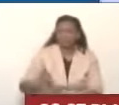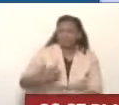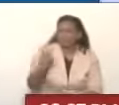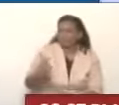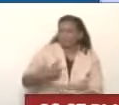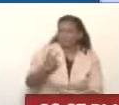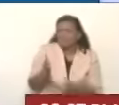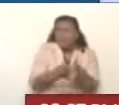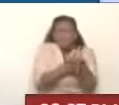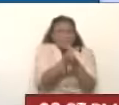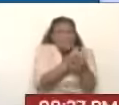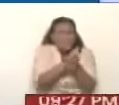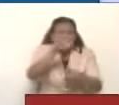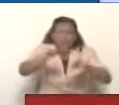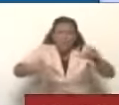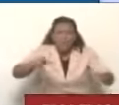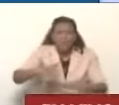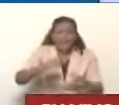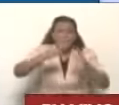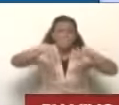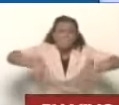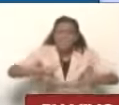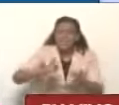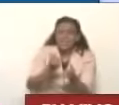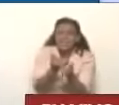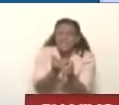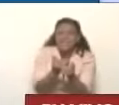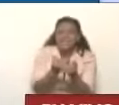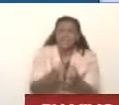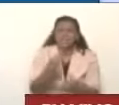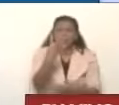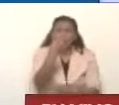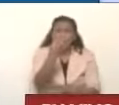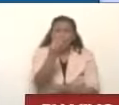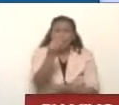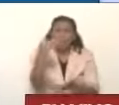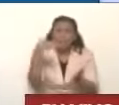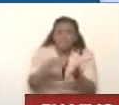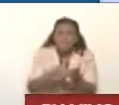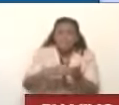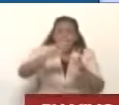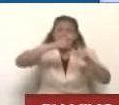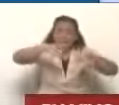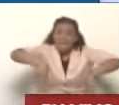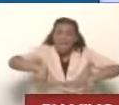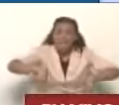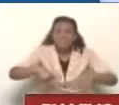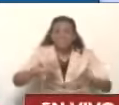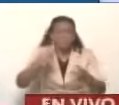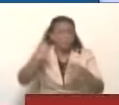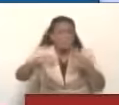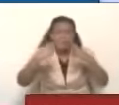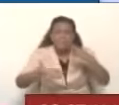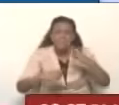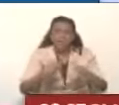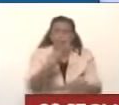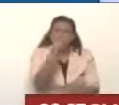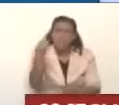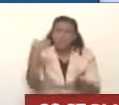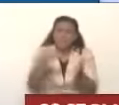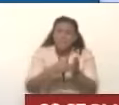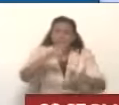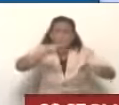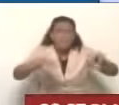de emprendimiento de Credimujer y vamos a entregar más de 40.000 créditos simultáneos a